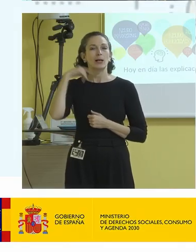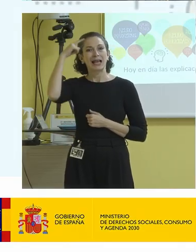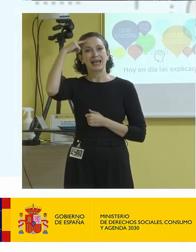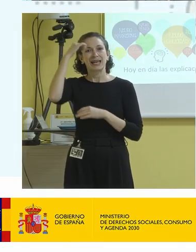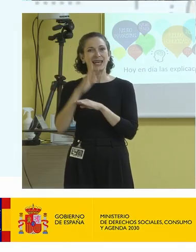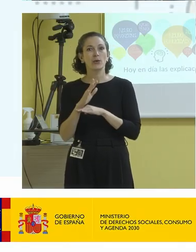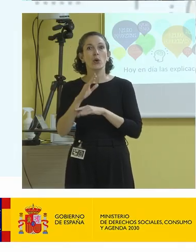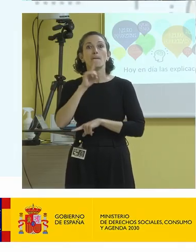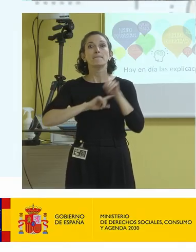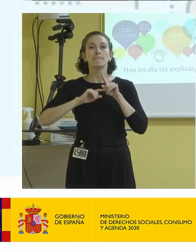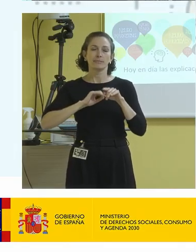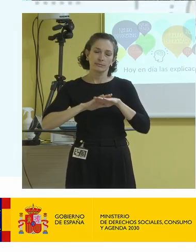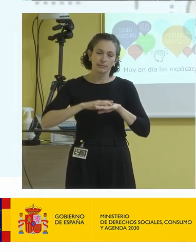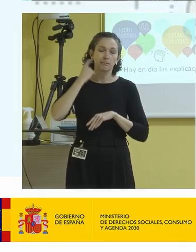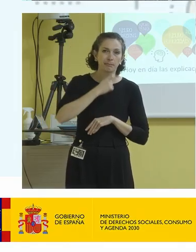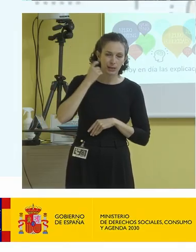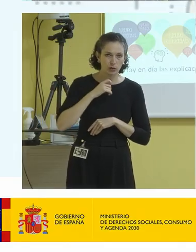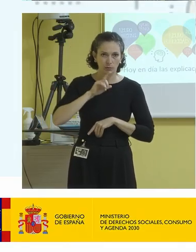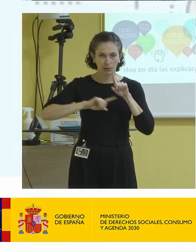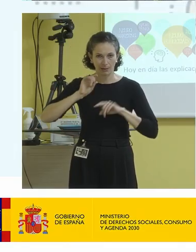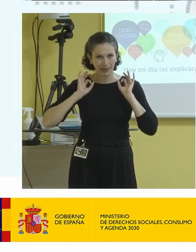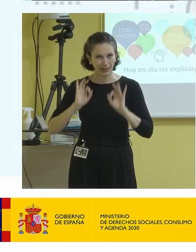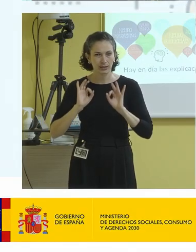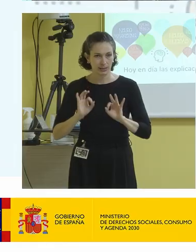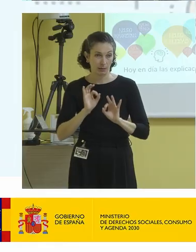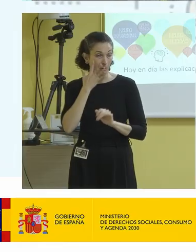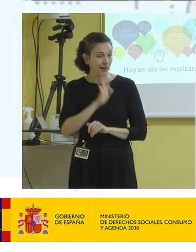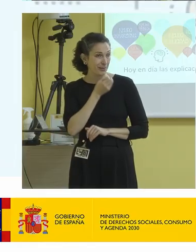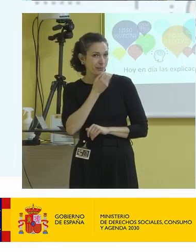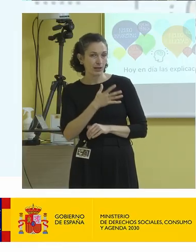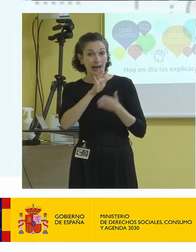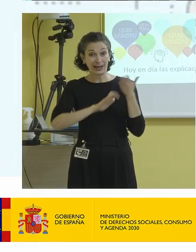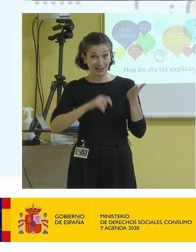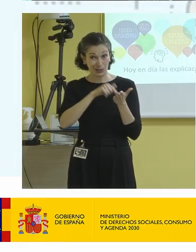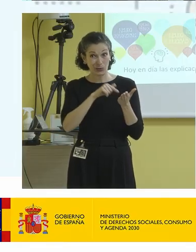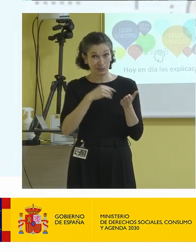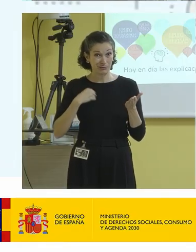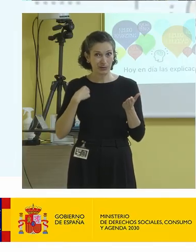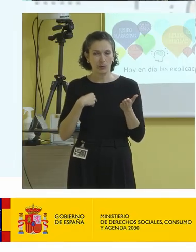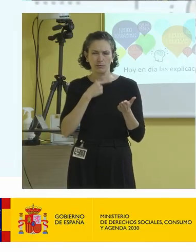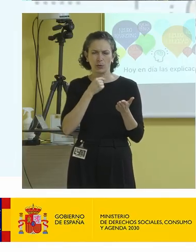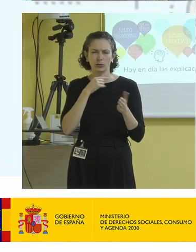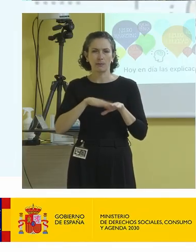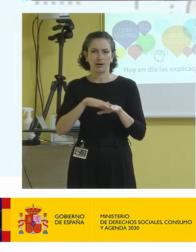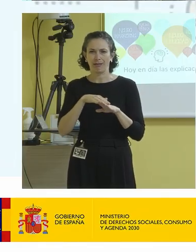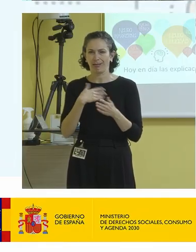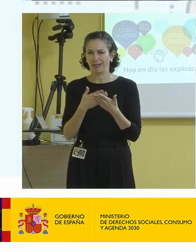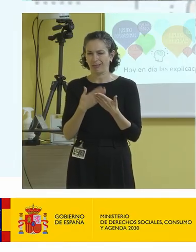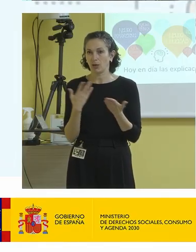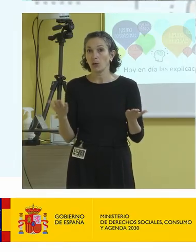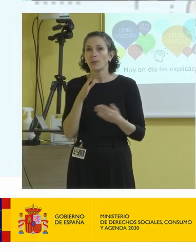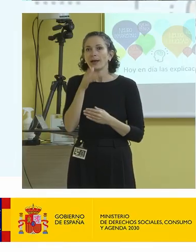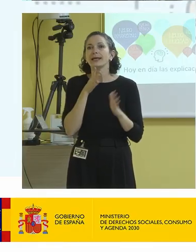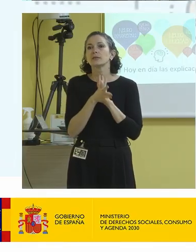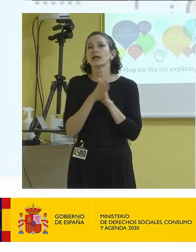¿vale? Que suenan muy bien. Y este artículo es uno de los que a mí más me gusta para referir lo que nos está pasando con los neuromitos, que dan una explicación